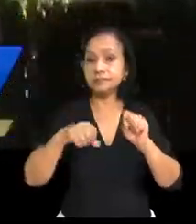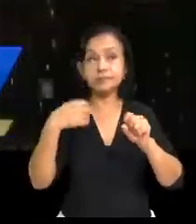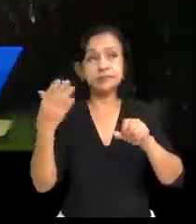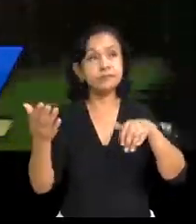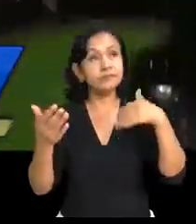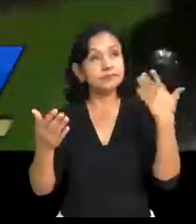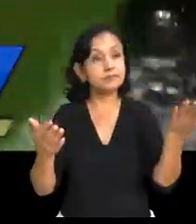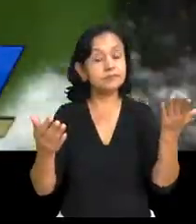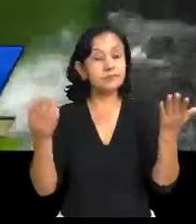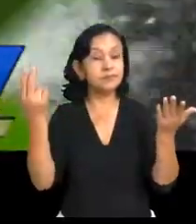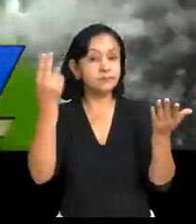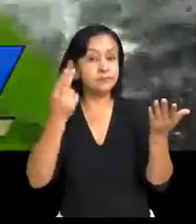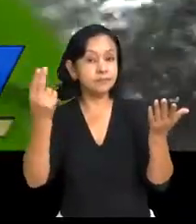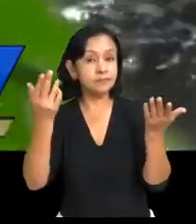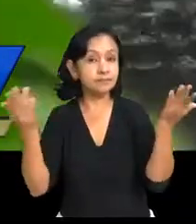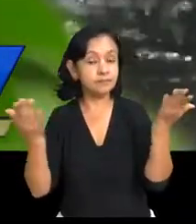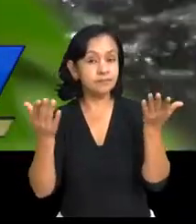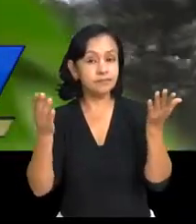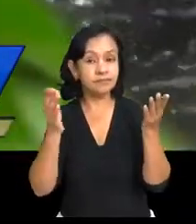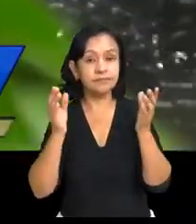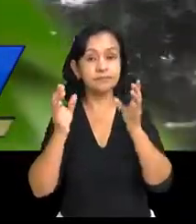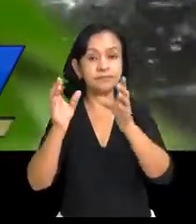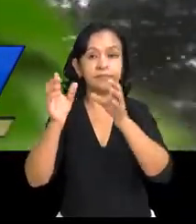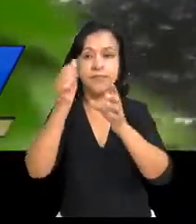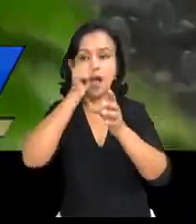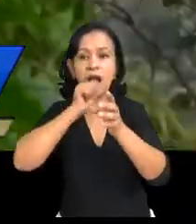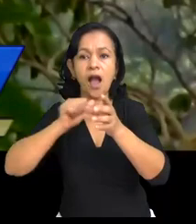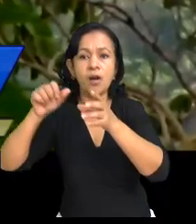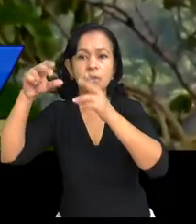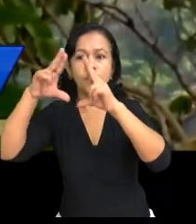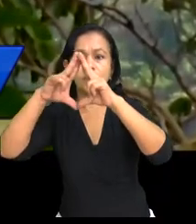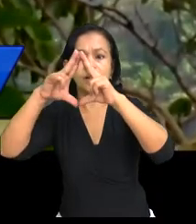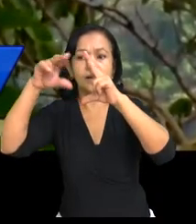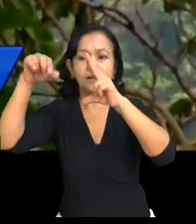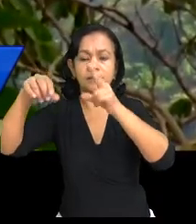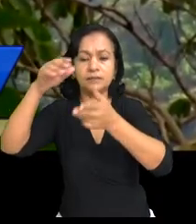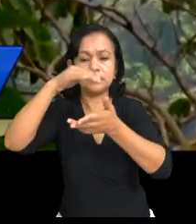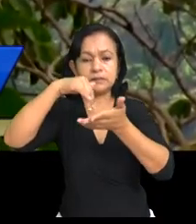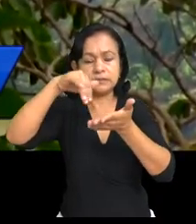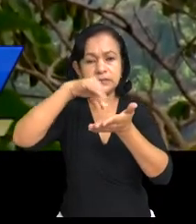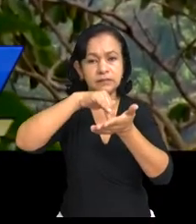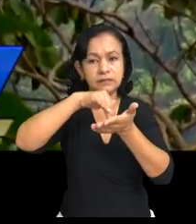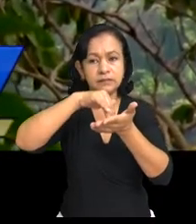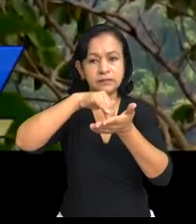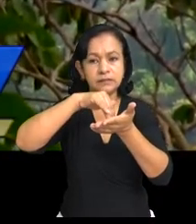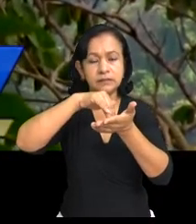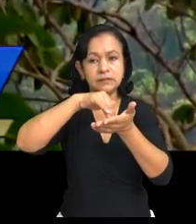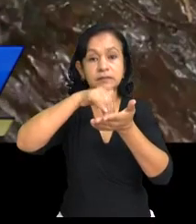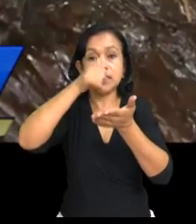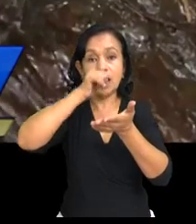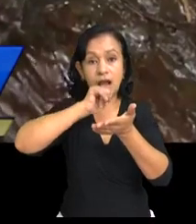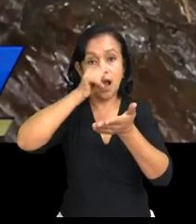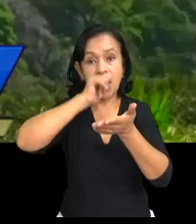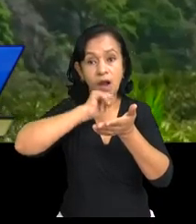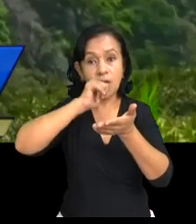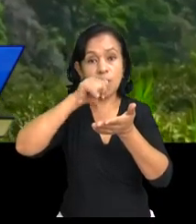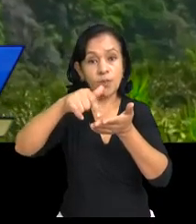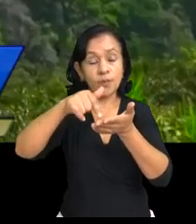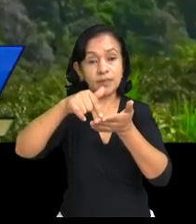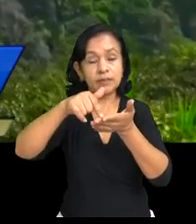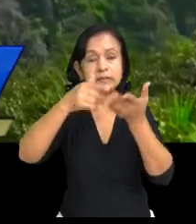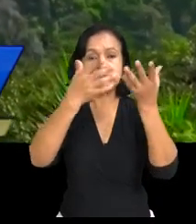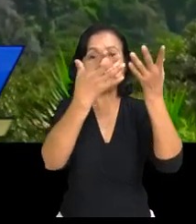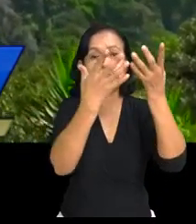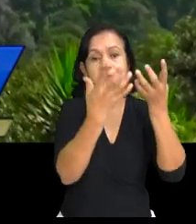el agua que se consume. Obviamente, en el Caribe hay más agua. En el centro, hay regiones del centro del país que hay agua, excepción de la zona